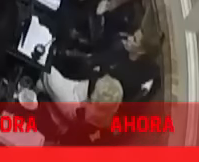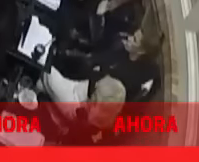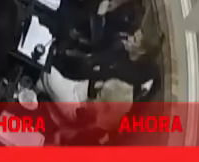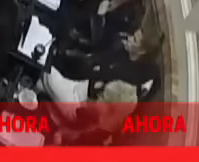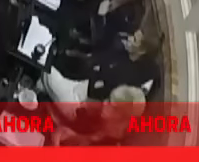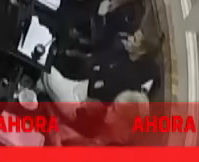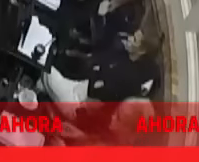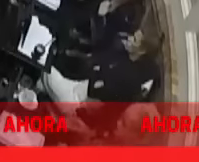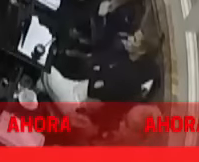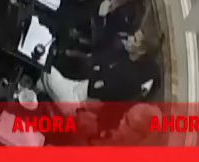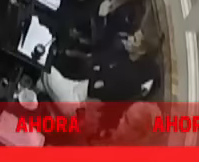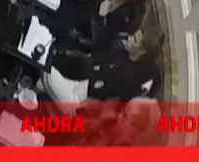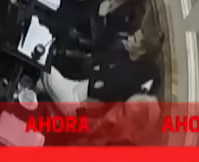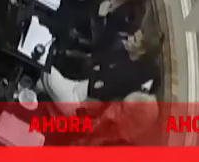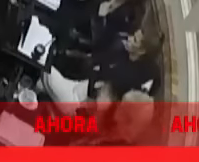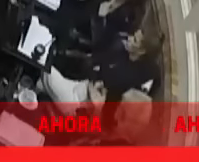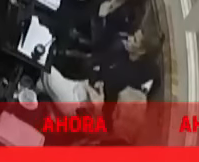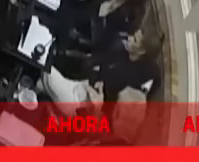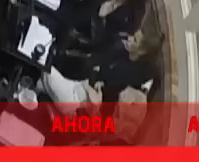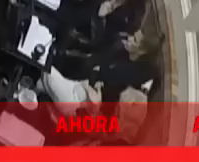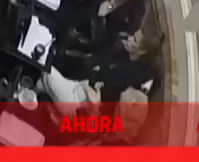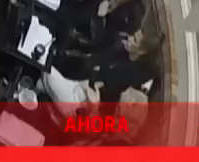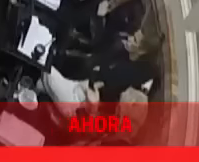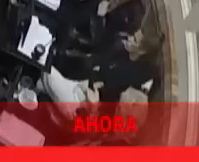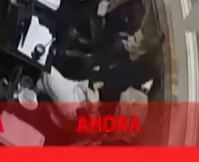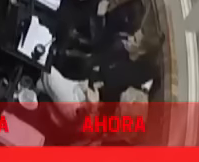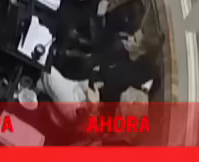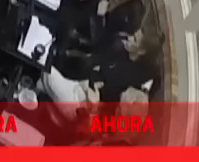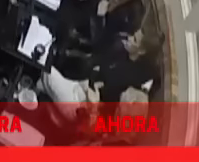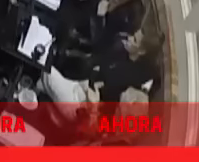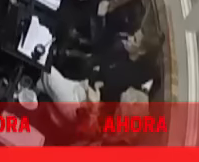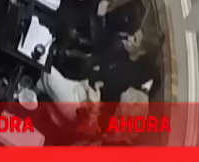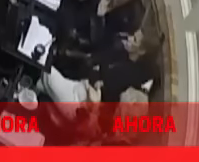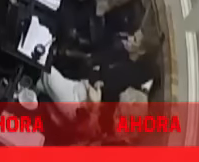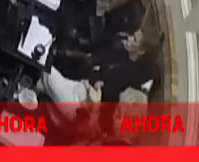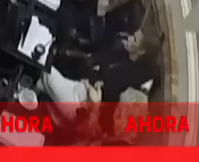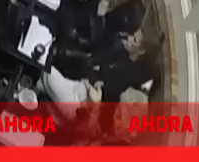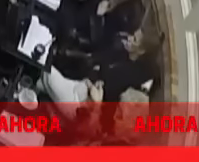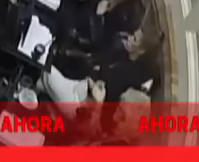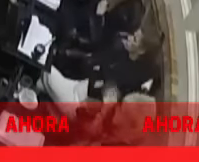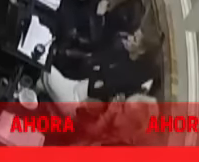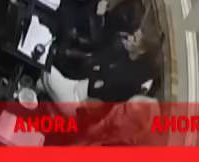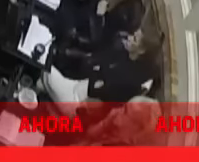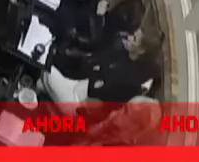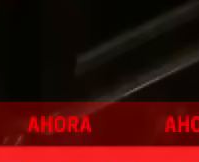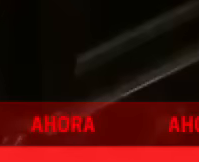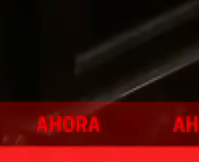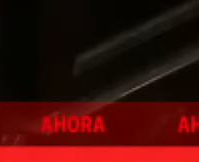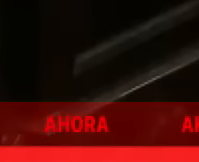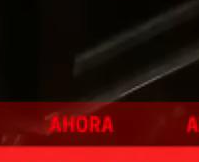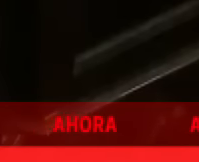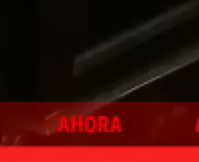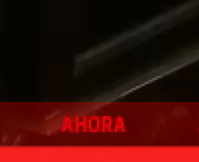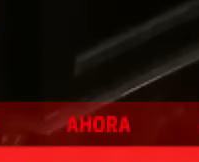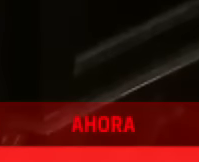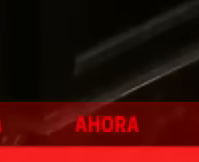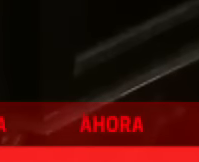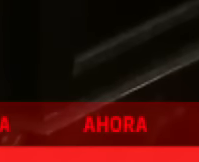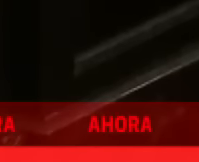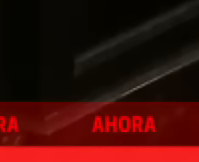36. Exacto. Él dio el quórum que permitió al gobierno este triunfo, bueno, legislativo. Para explicar el tema un poquito. A ver, le dieron la palabra